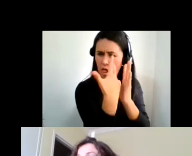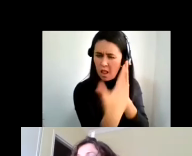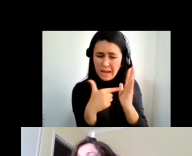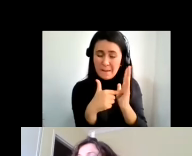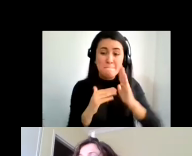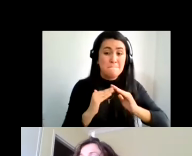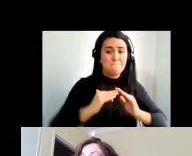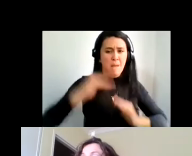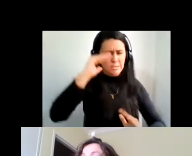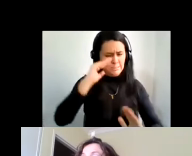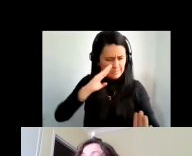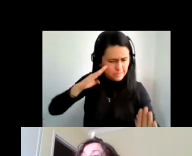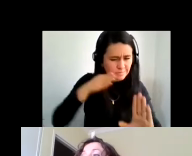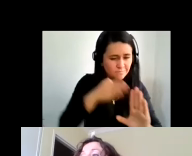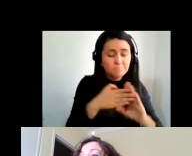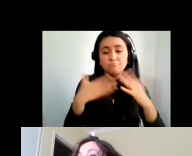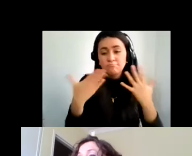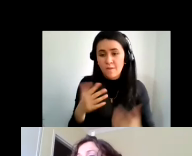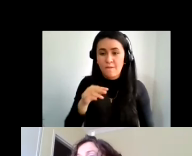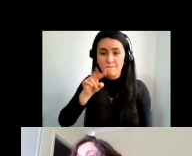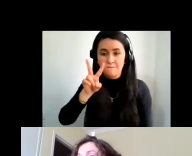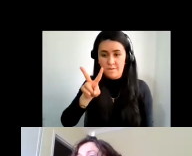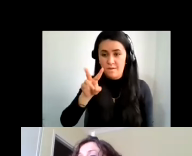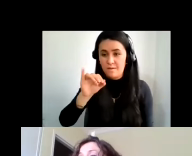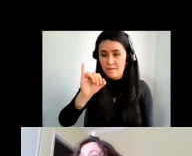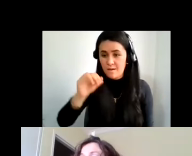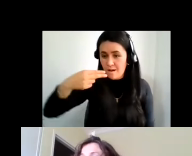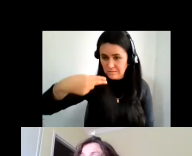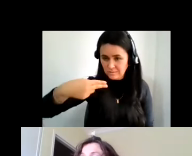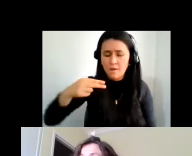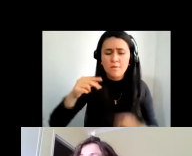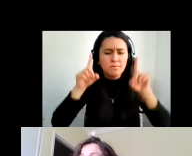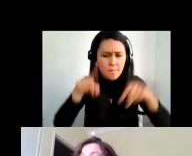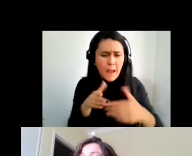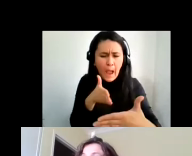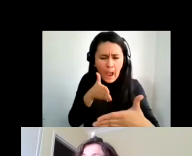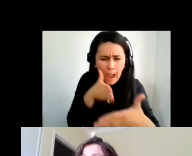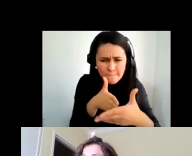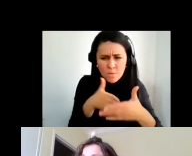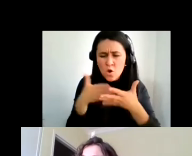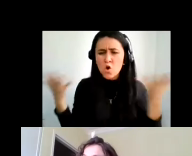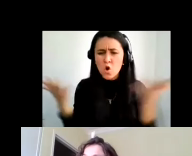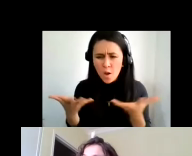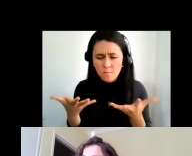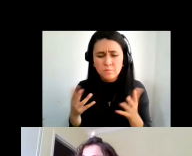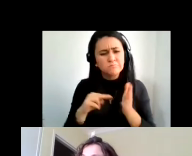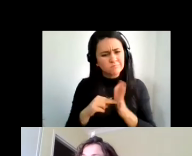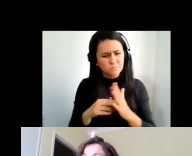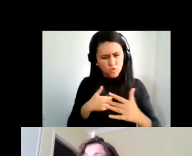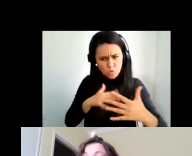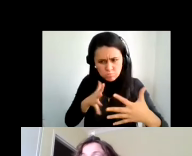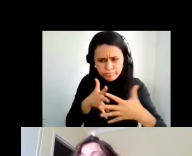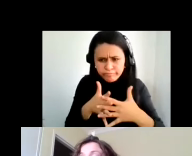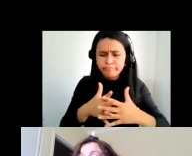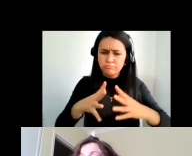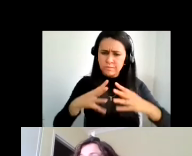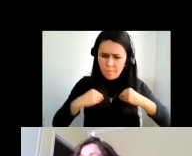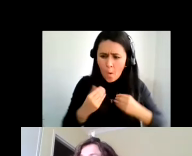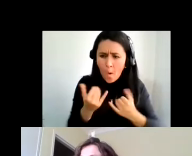en el tema de VIH y se concentraron también en barreras de aceptabilidad y asimismo de